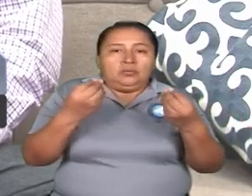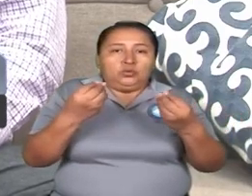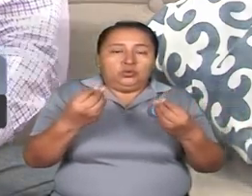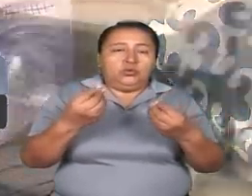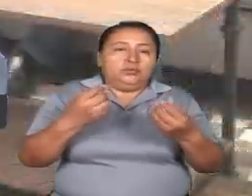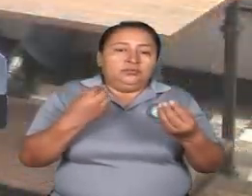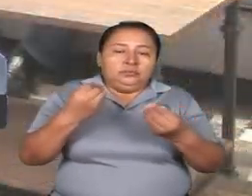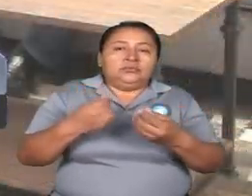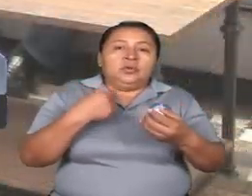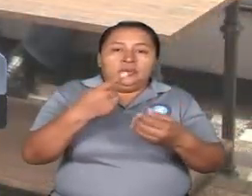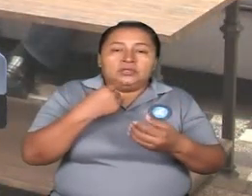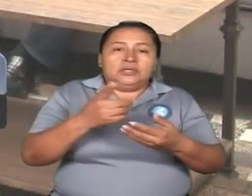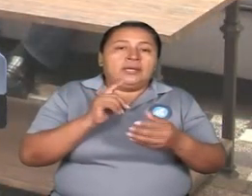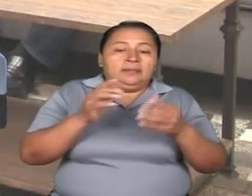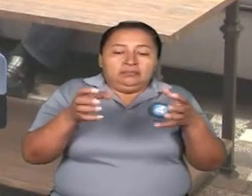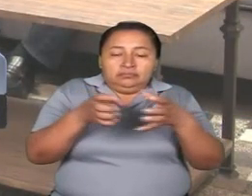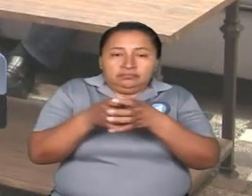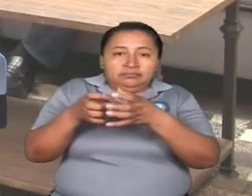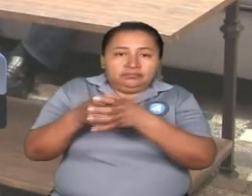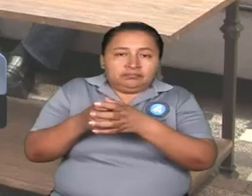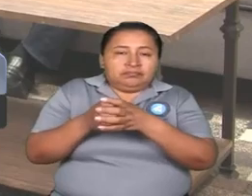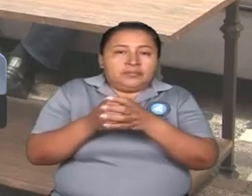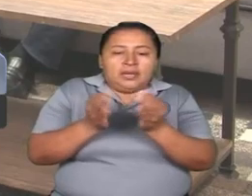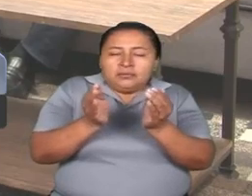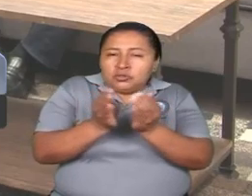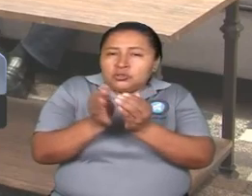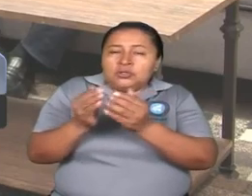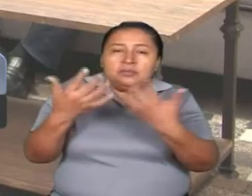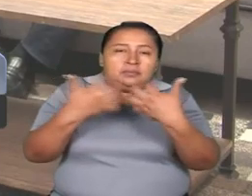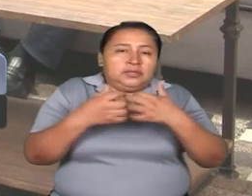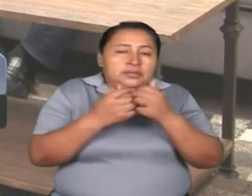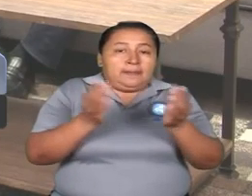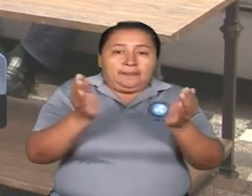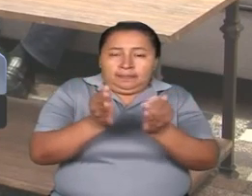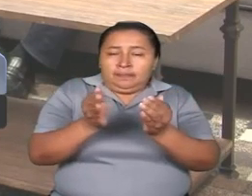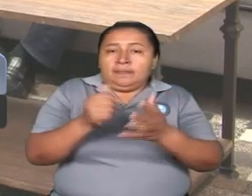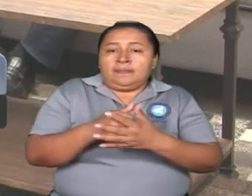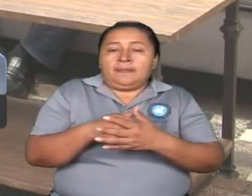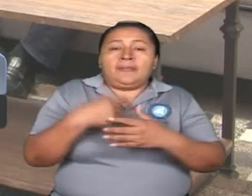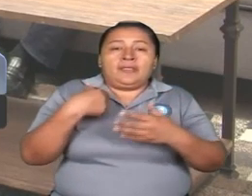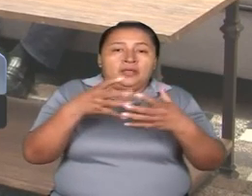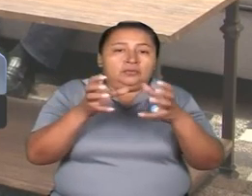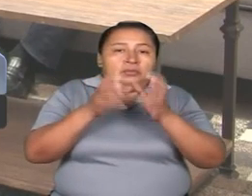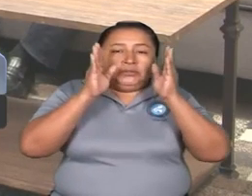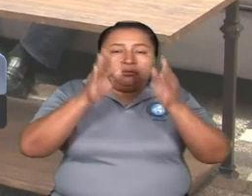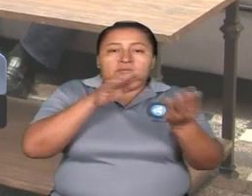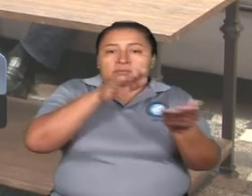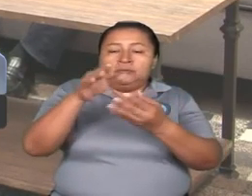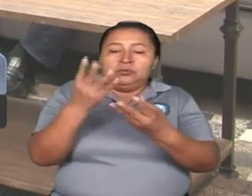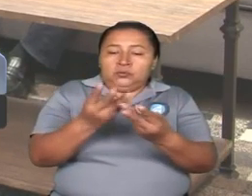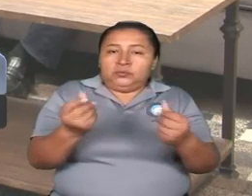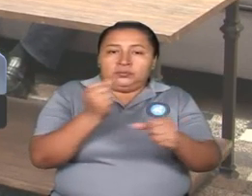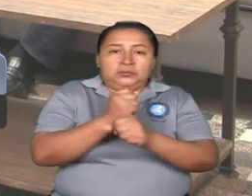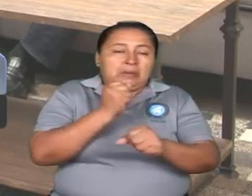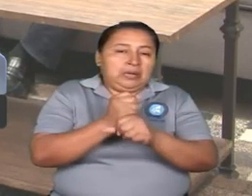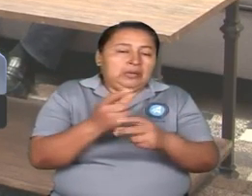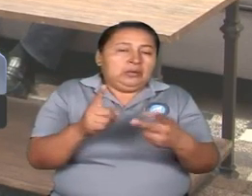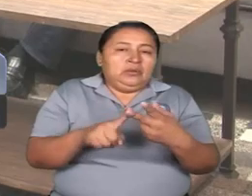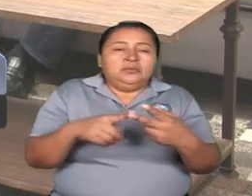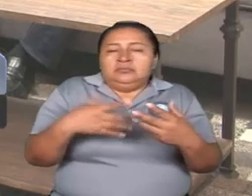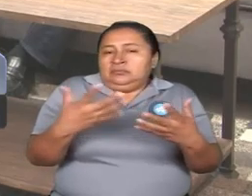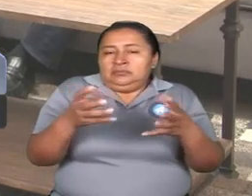suficiente, como es el de la pequeña y micro, pequeña, mediana empresa, el sector productivo, el sector agropecuario. O